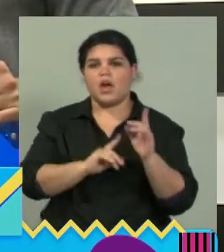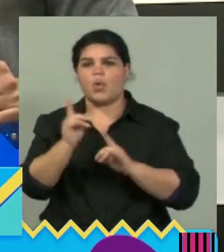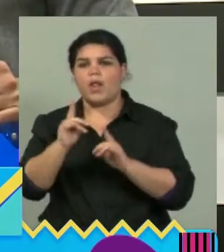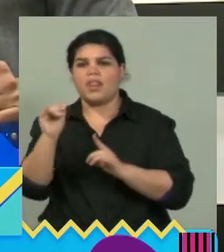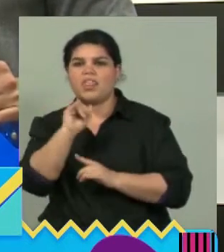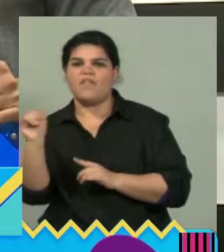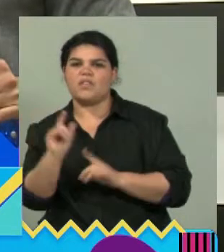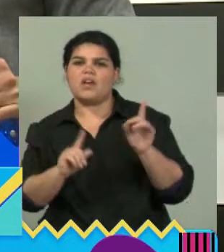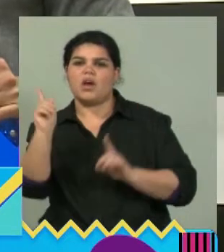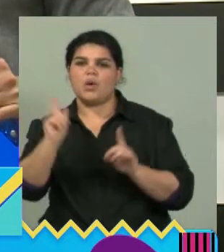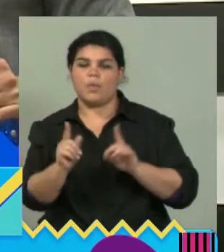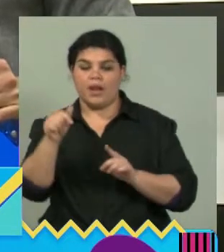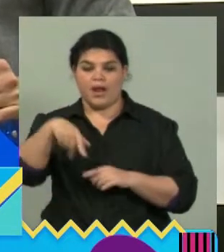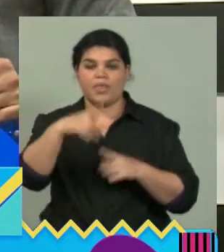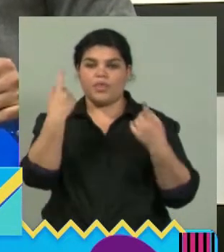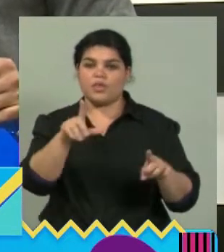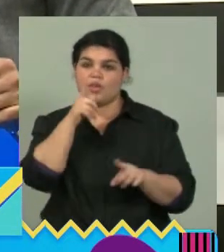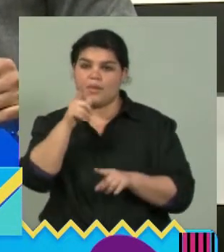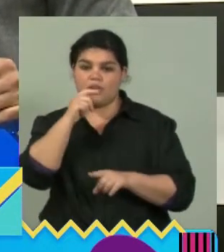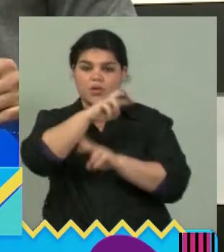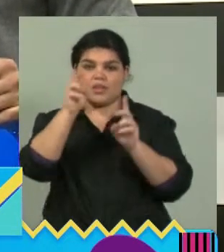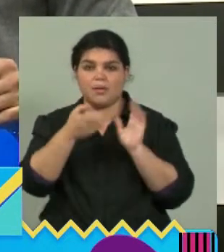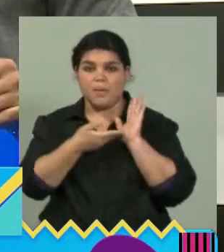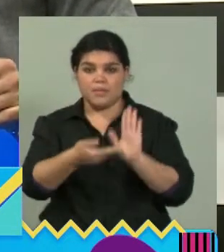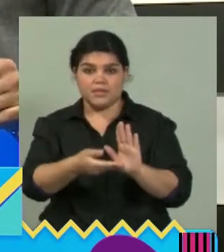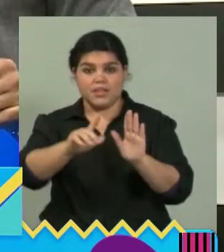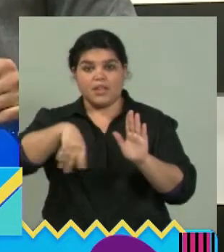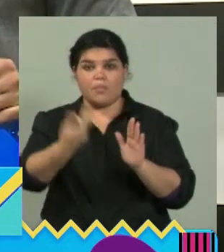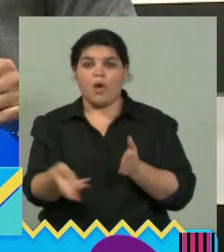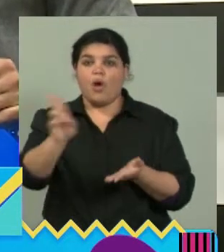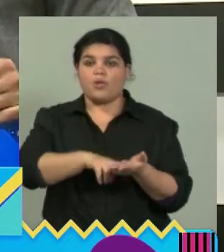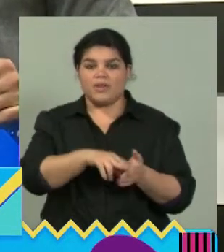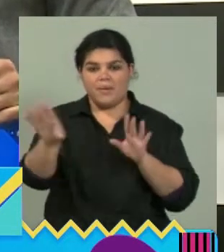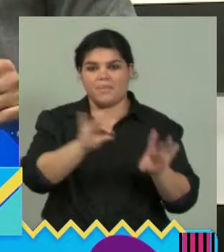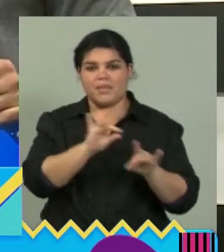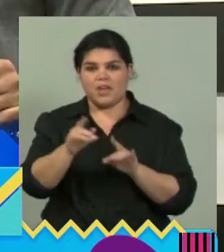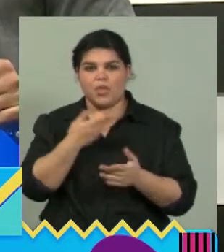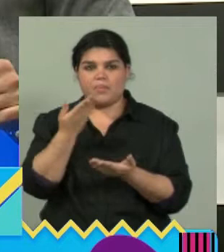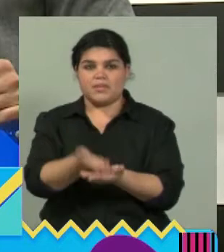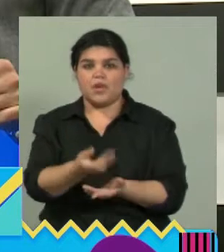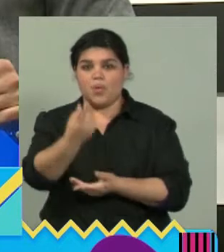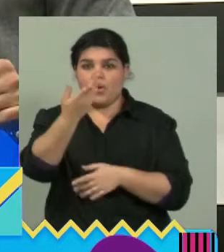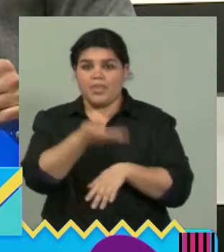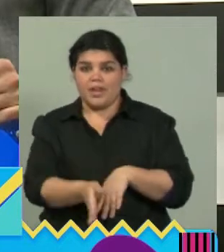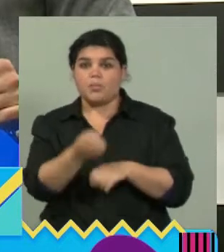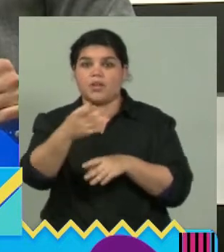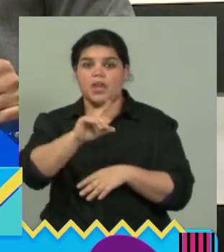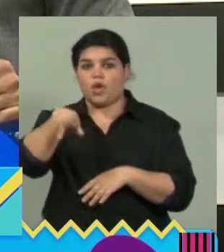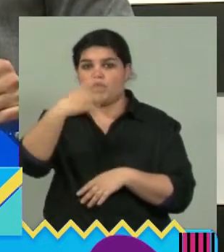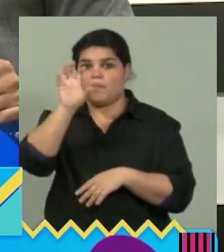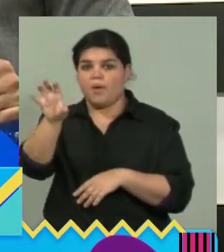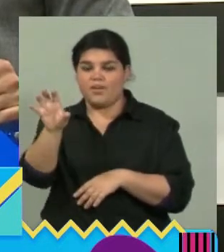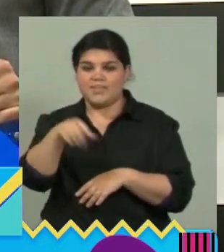aquí en Distintos Parecidos. Vamos a presentar el tema y volvemos para presentar a nuestros invitados. Hay uno que está en camino porque viene de otra provincia, es lo que